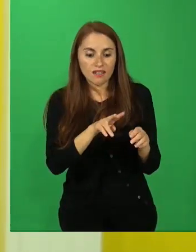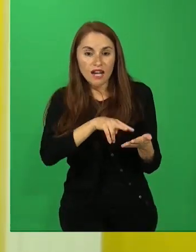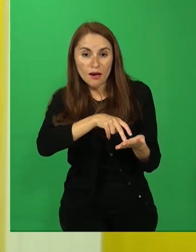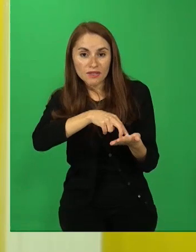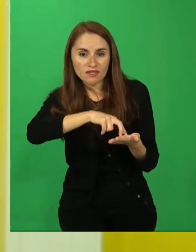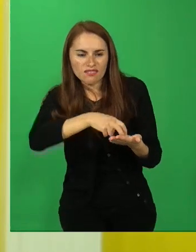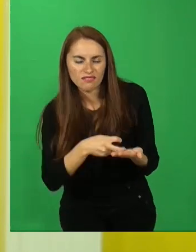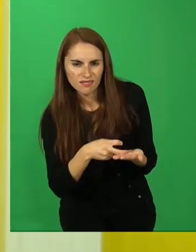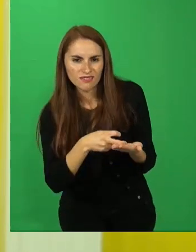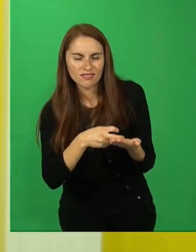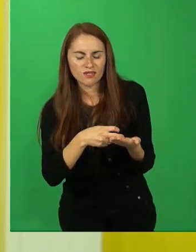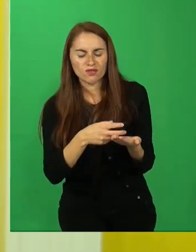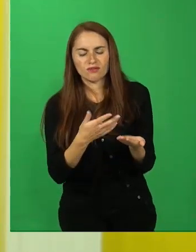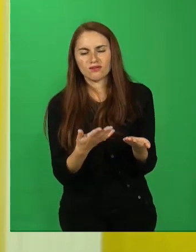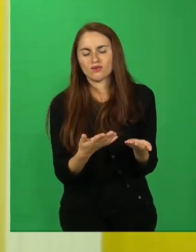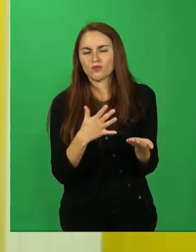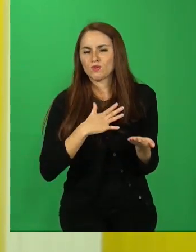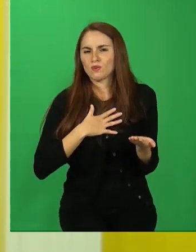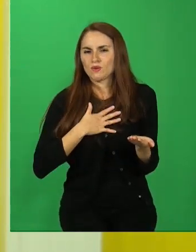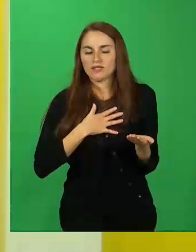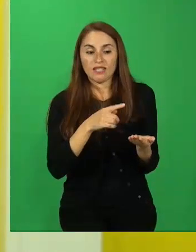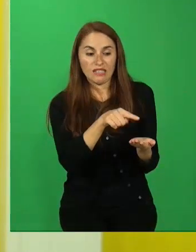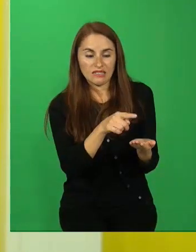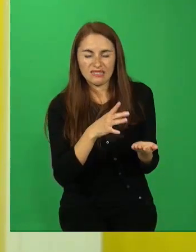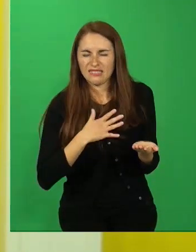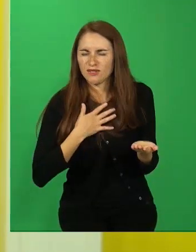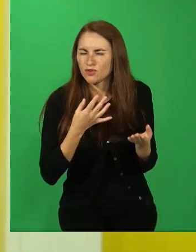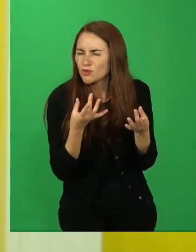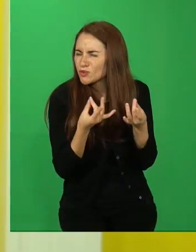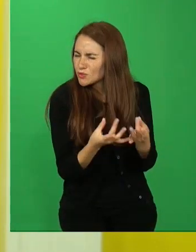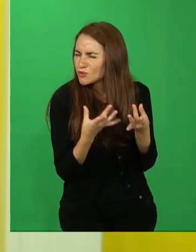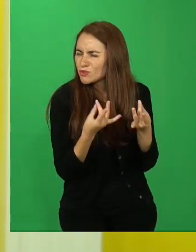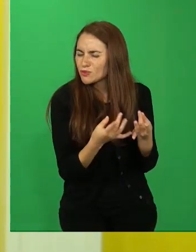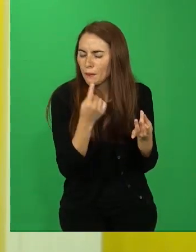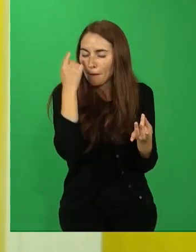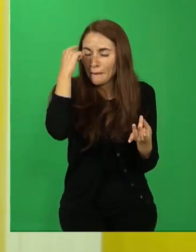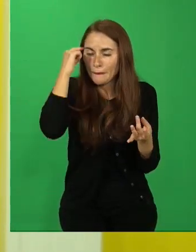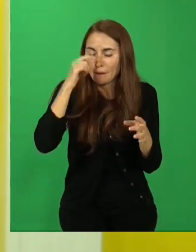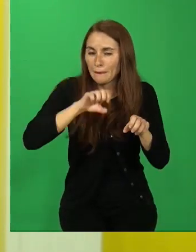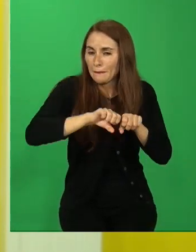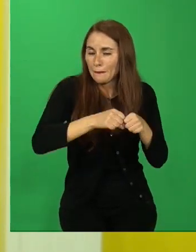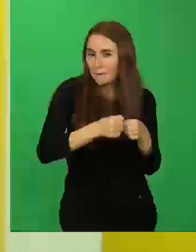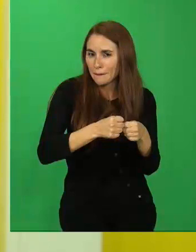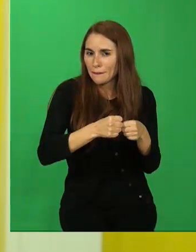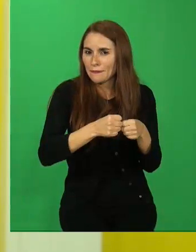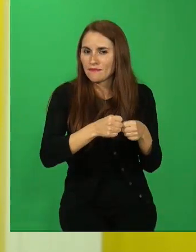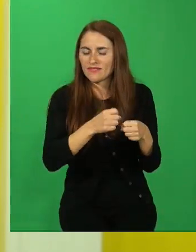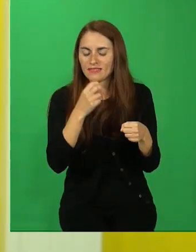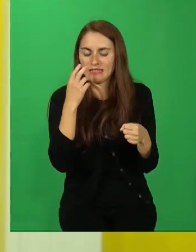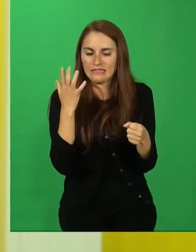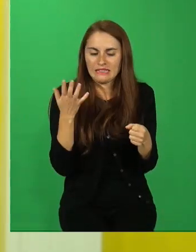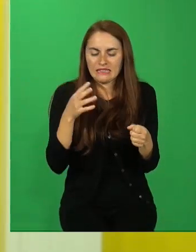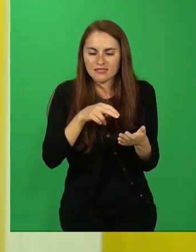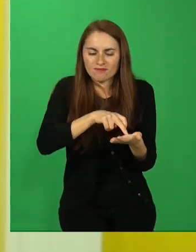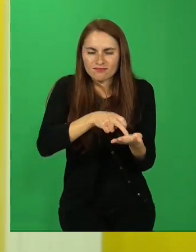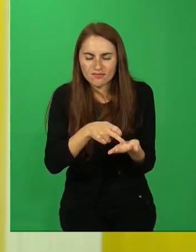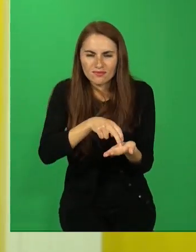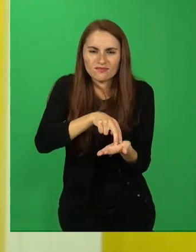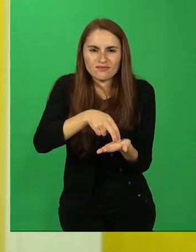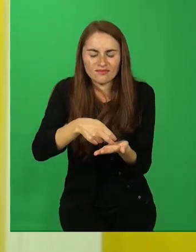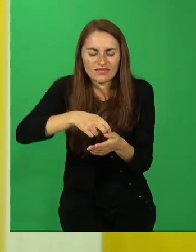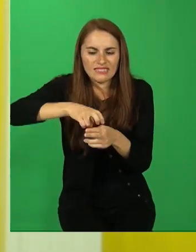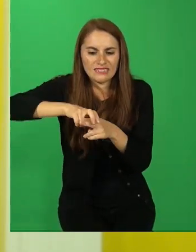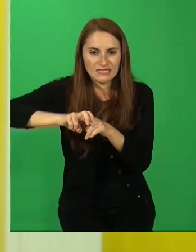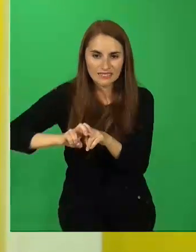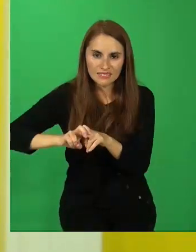posición. Pronto sintió un dolor agudísimo. Pensó que se había roto el pie. Con alguna dificultad,